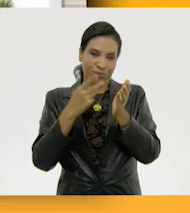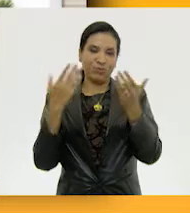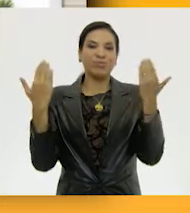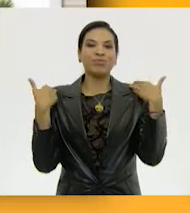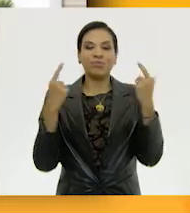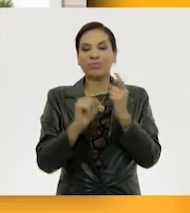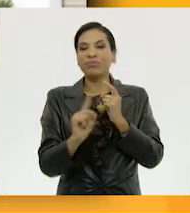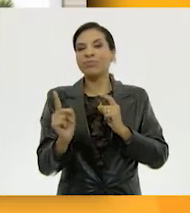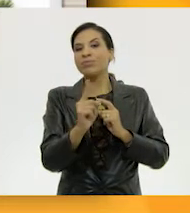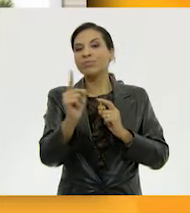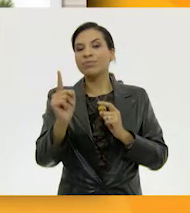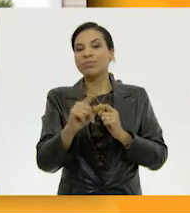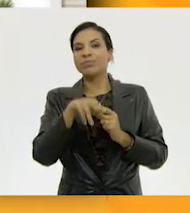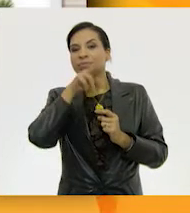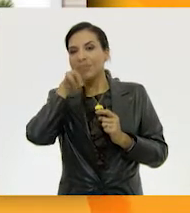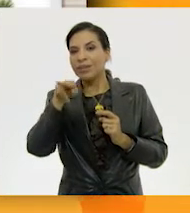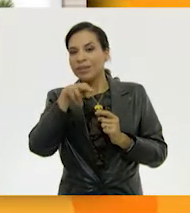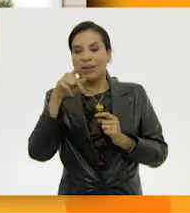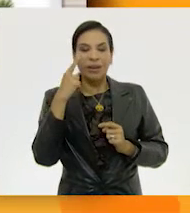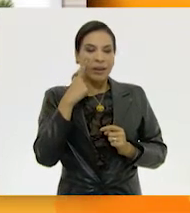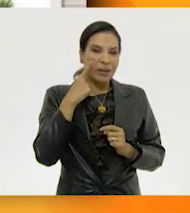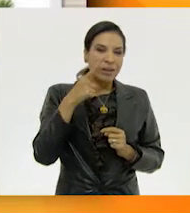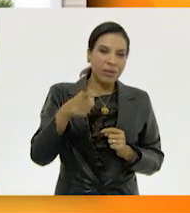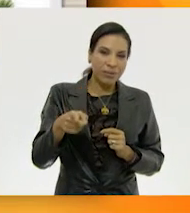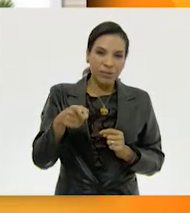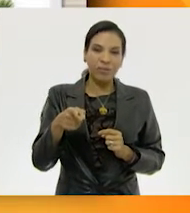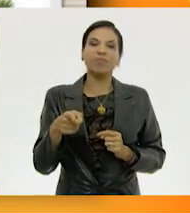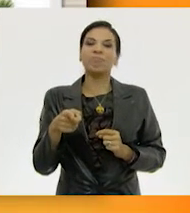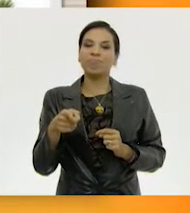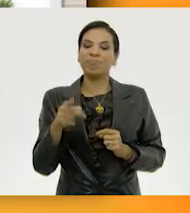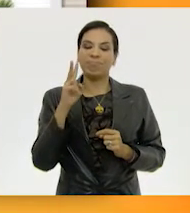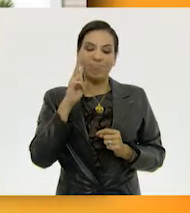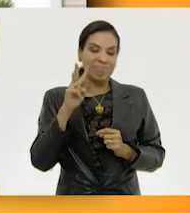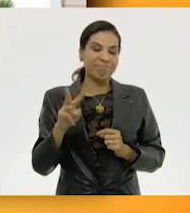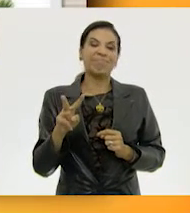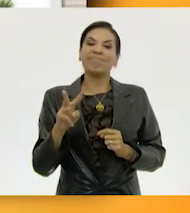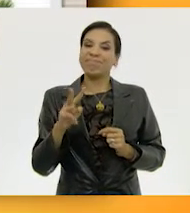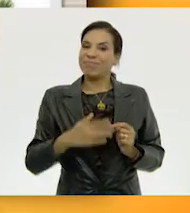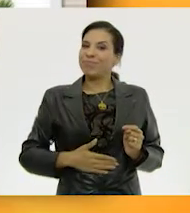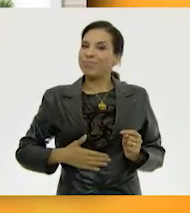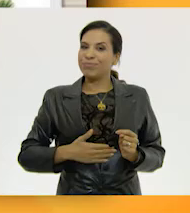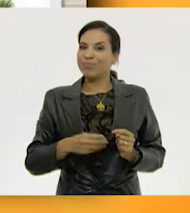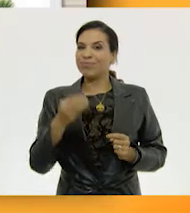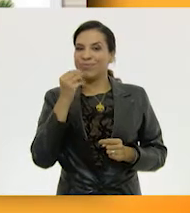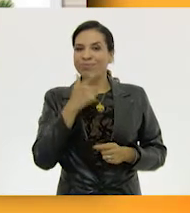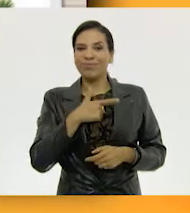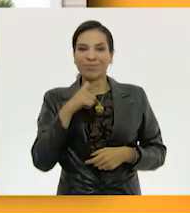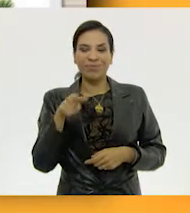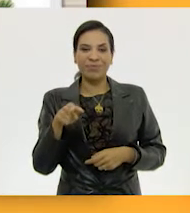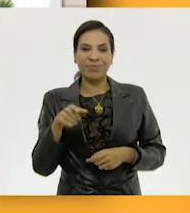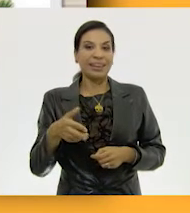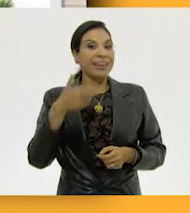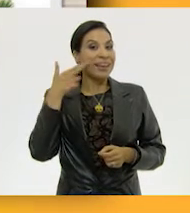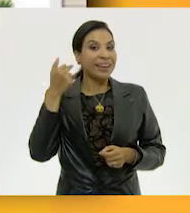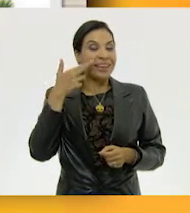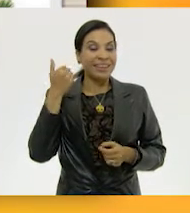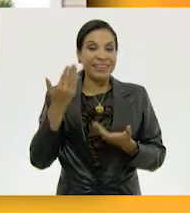pasear. Una serpiente lo vio y no lo vio nada mal.